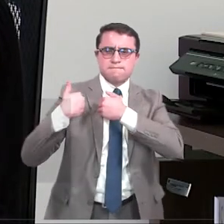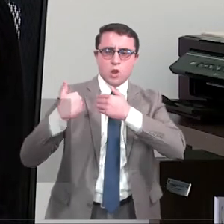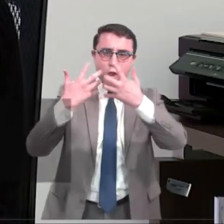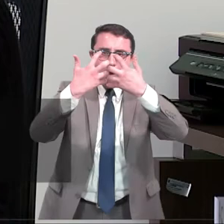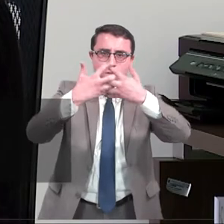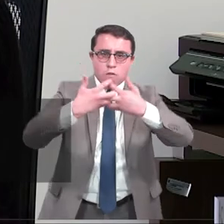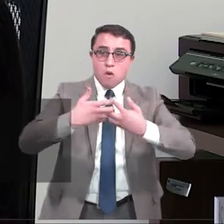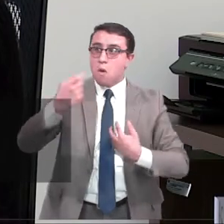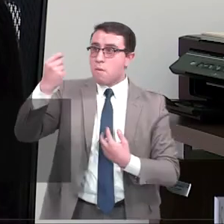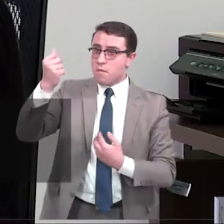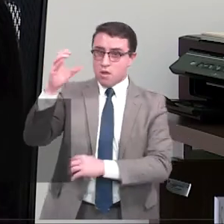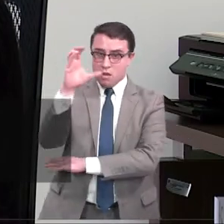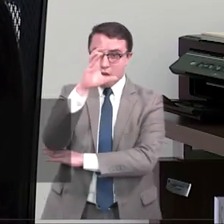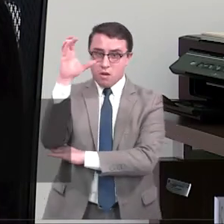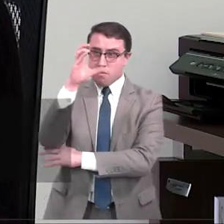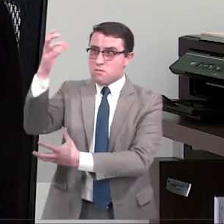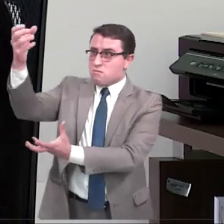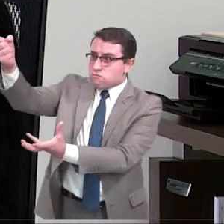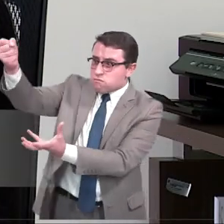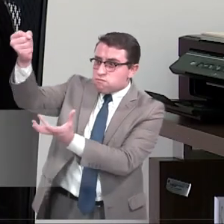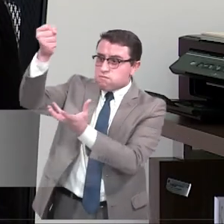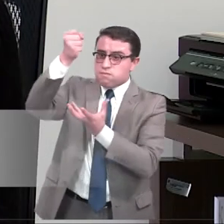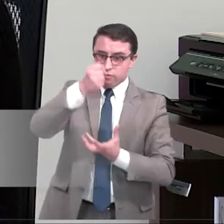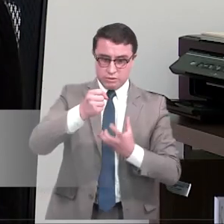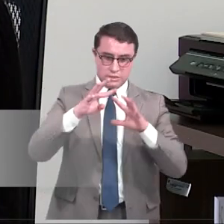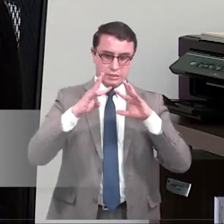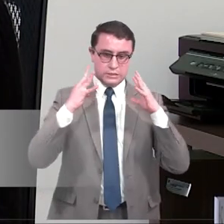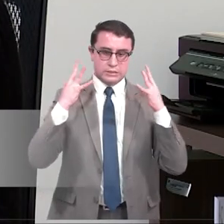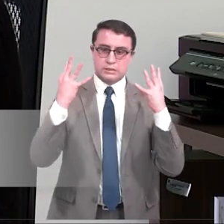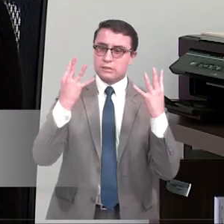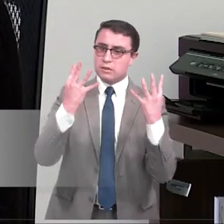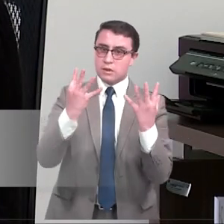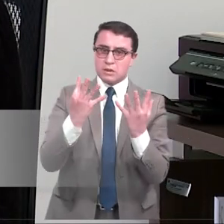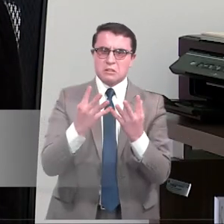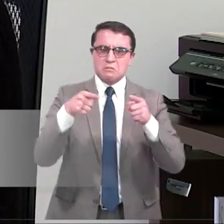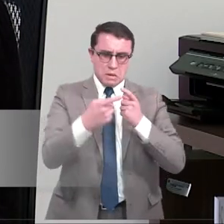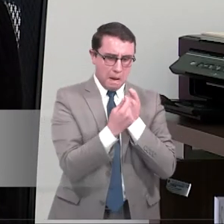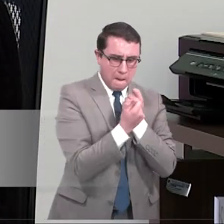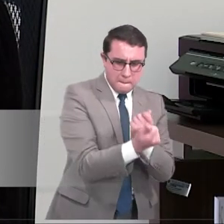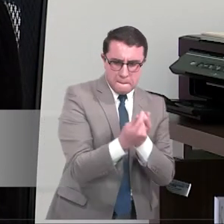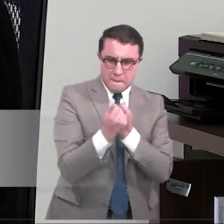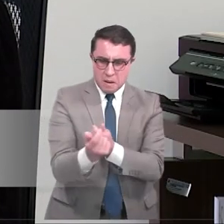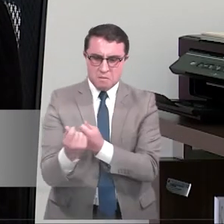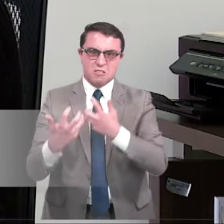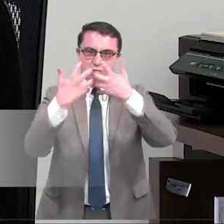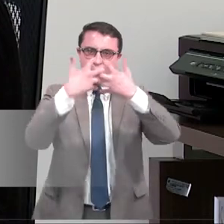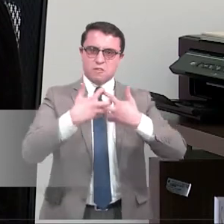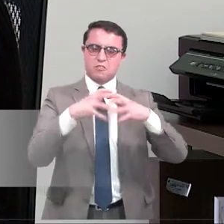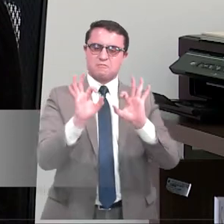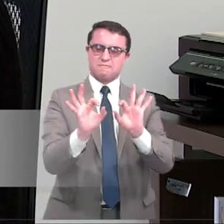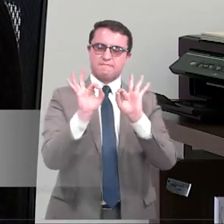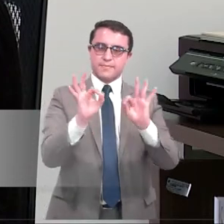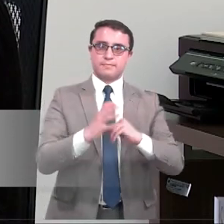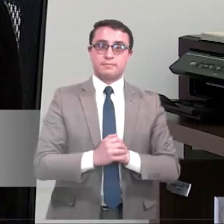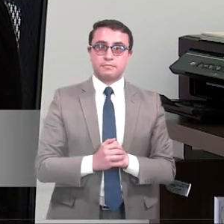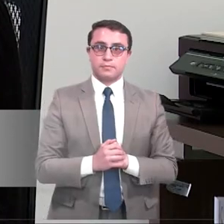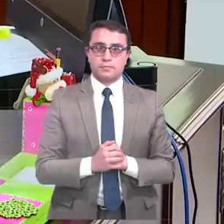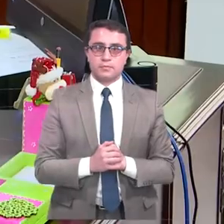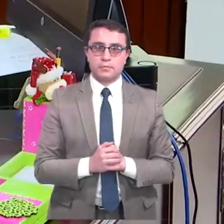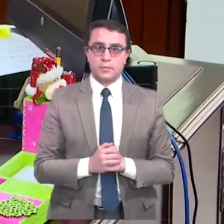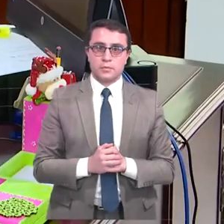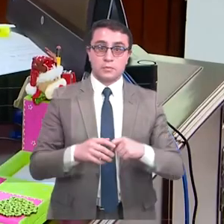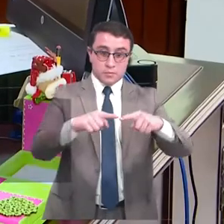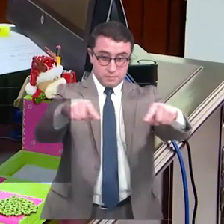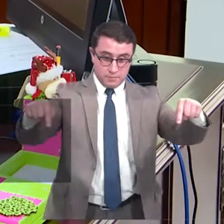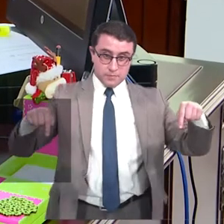función administrar los recursos que le otorga la Nación al Senado de la República para así garantizar el buen funcionamiento de la